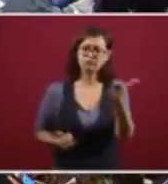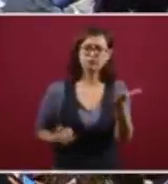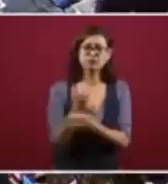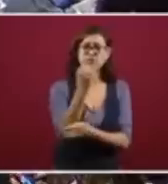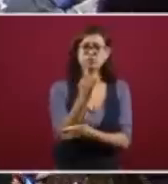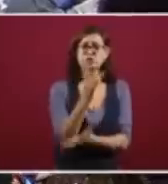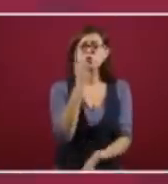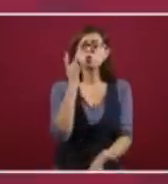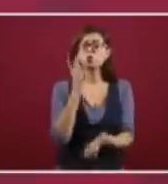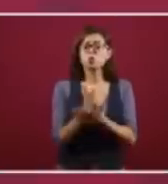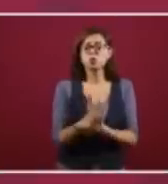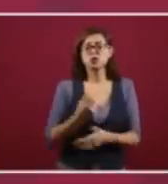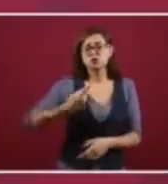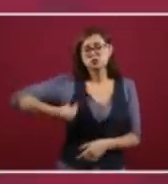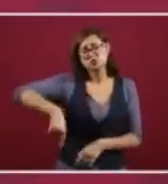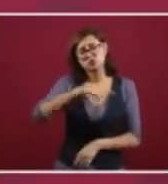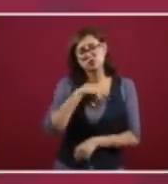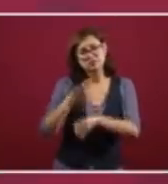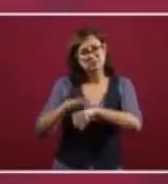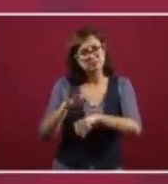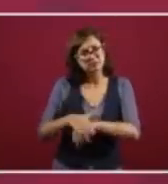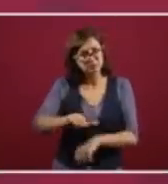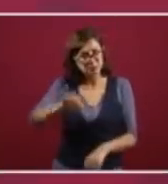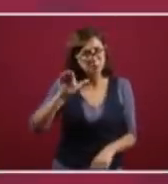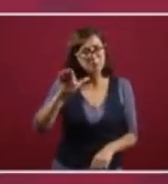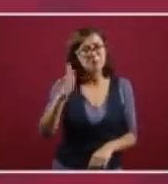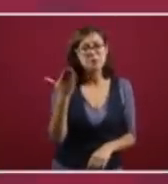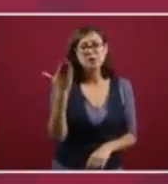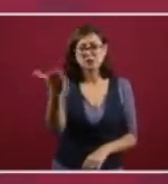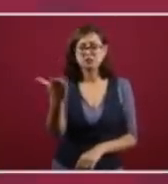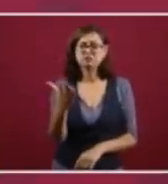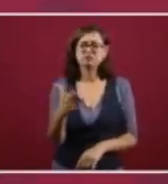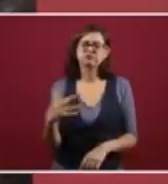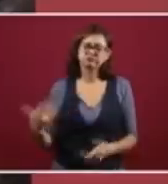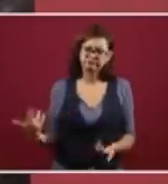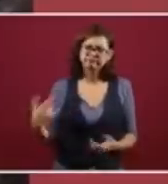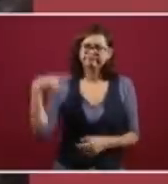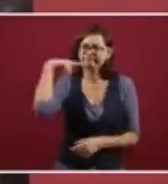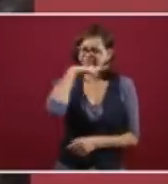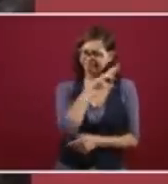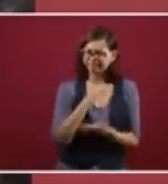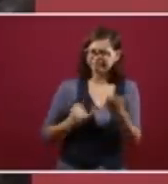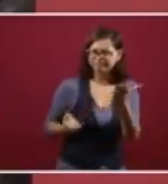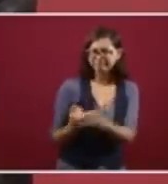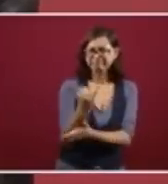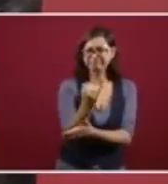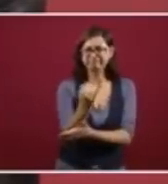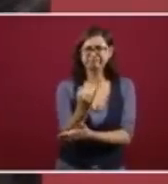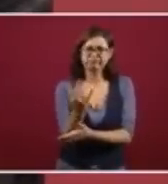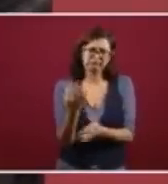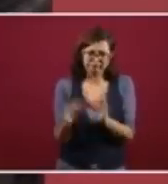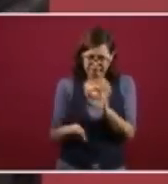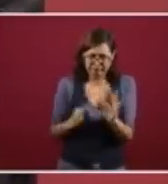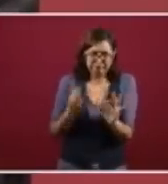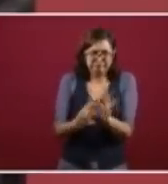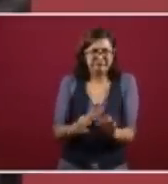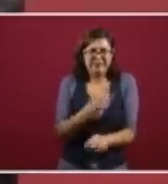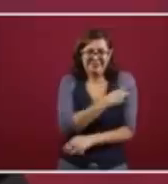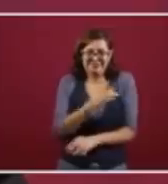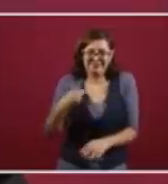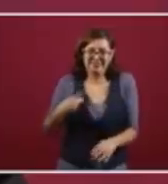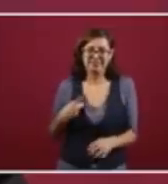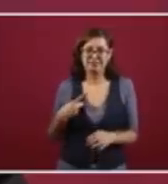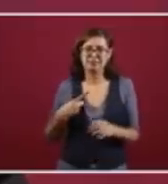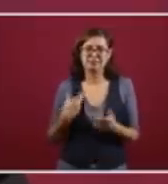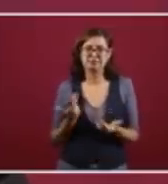estamos pidiéndoles es que lo hagan de manera pronta y expedita, porque así lo requiere